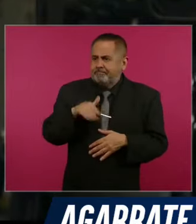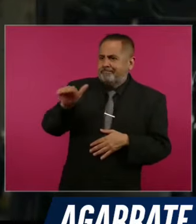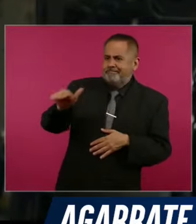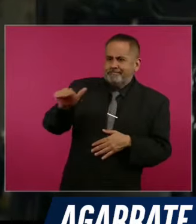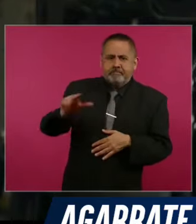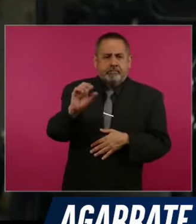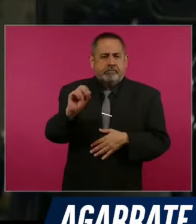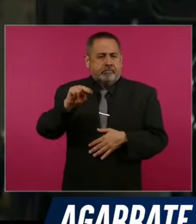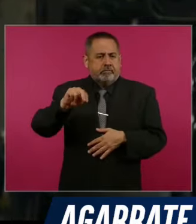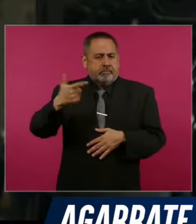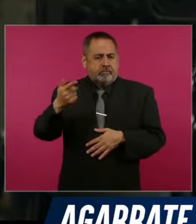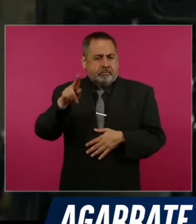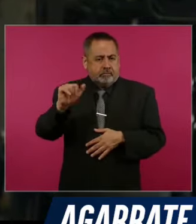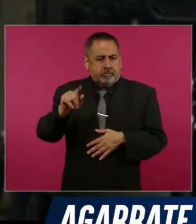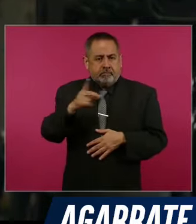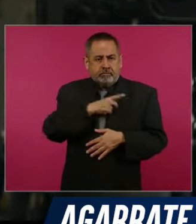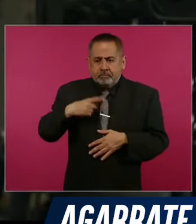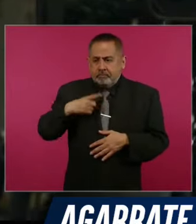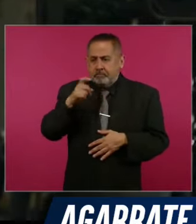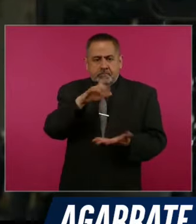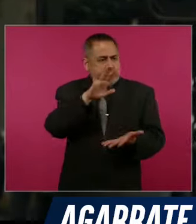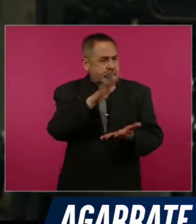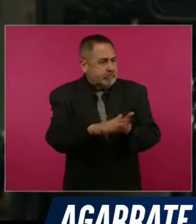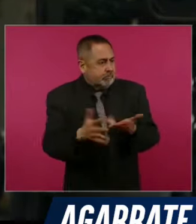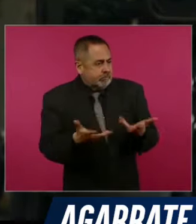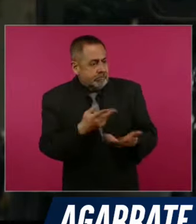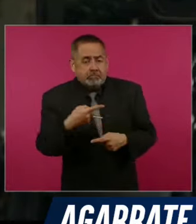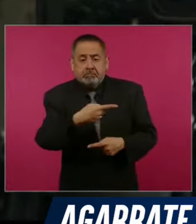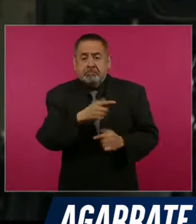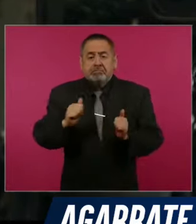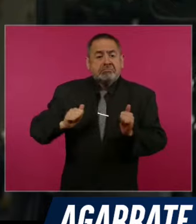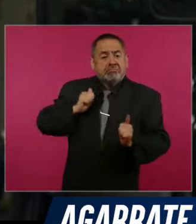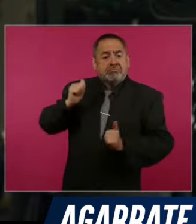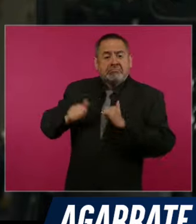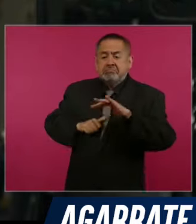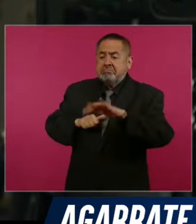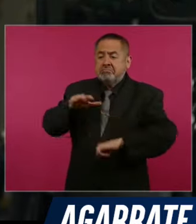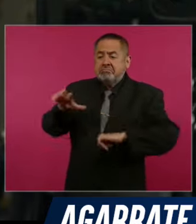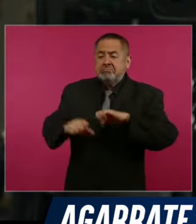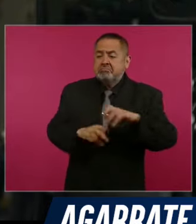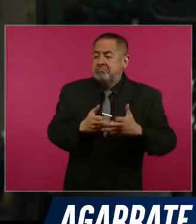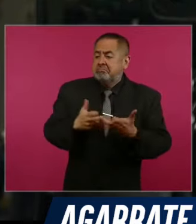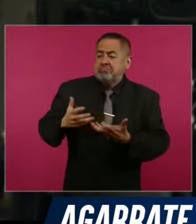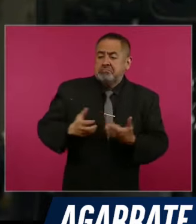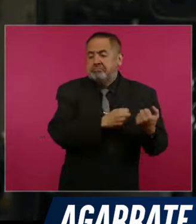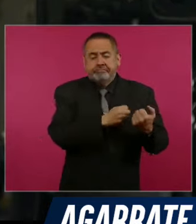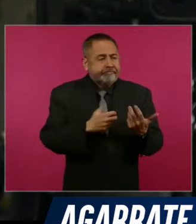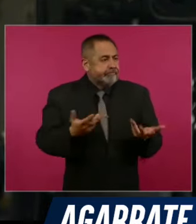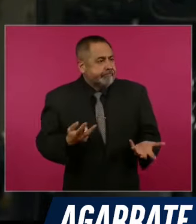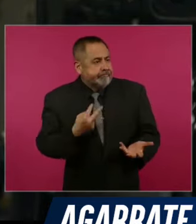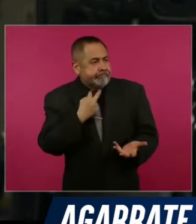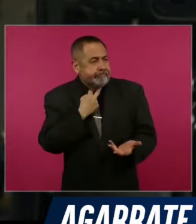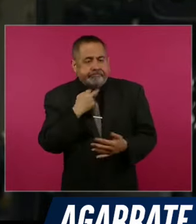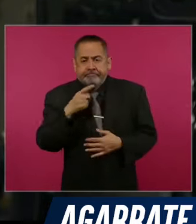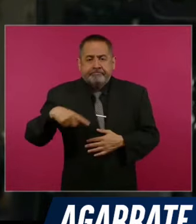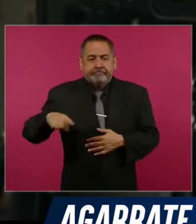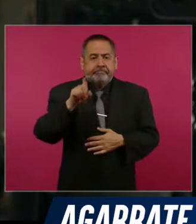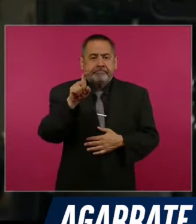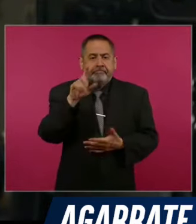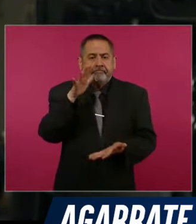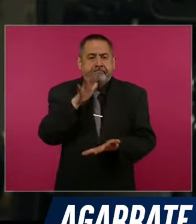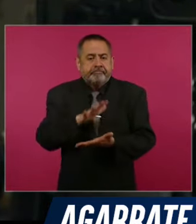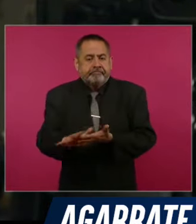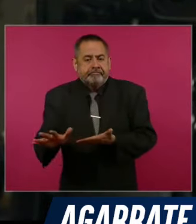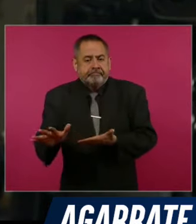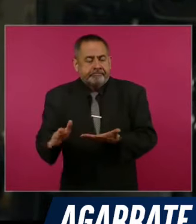para poder regular el abasto de agua que por estos intereses y por estas modificaciones de uso de suelo pues Lamentablemente los han dejado a ellos sin agua Qué